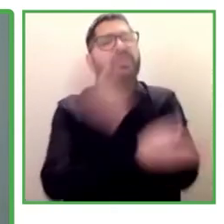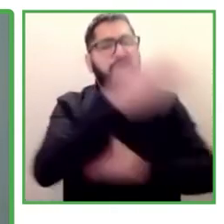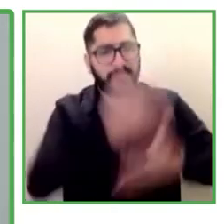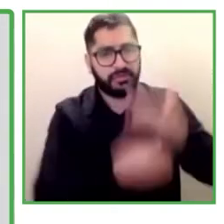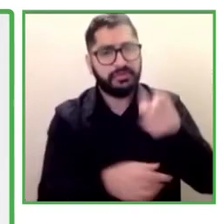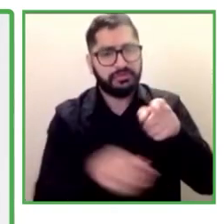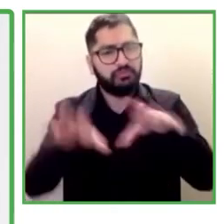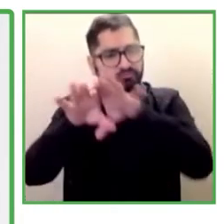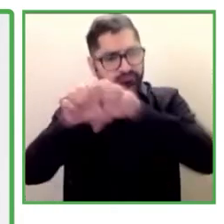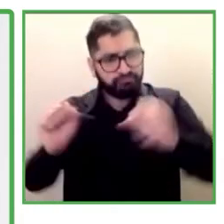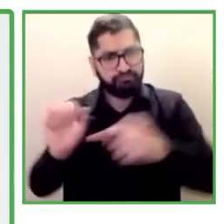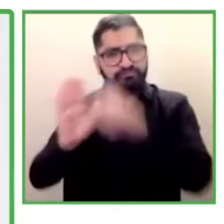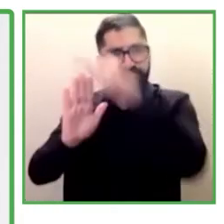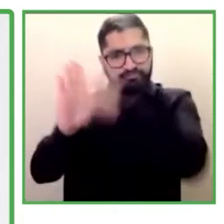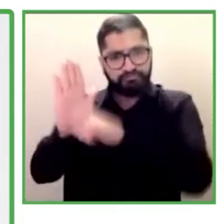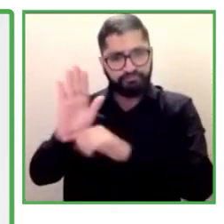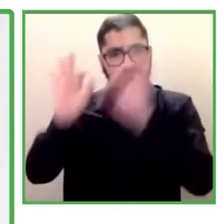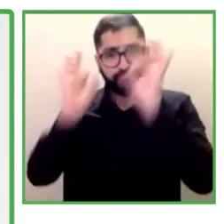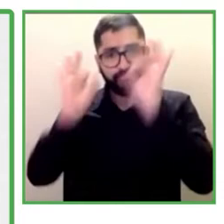video.